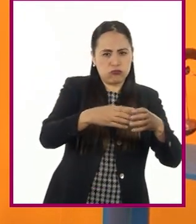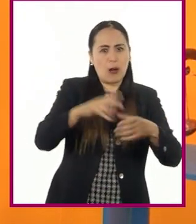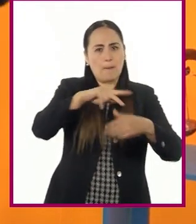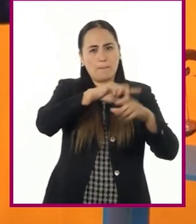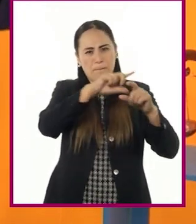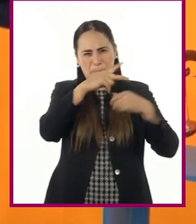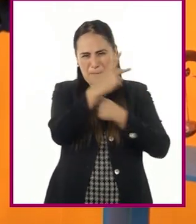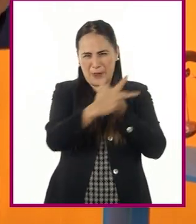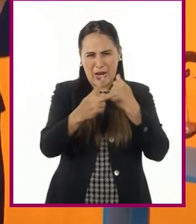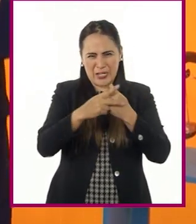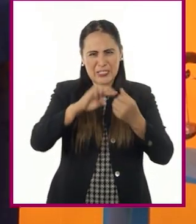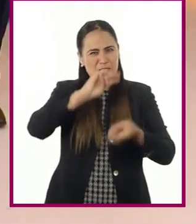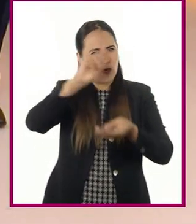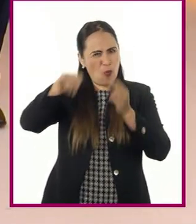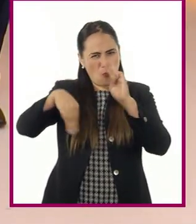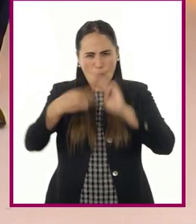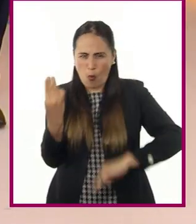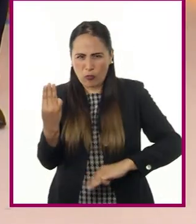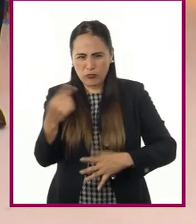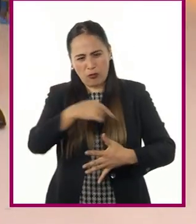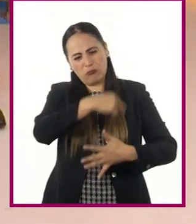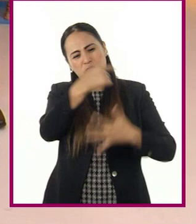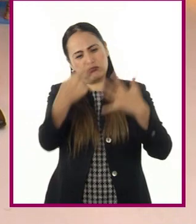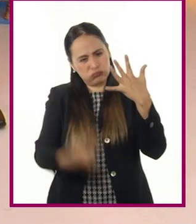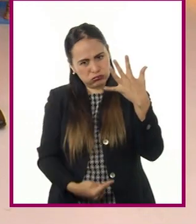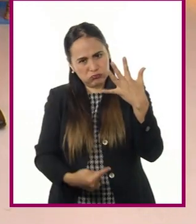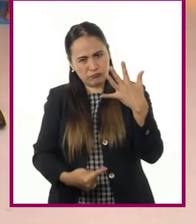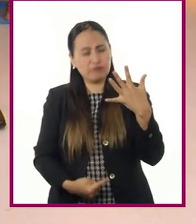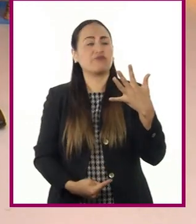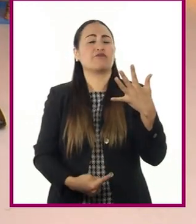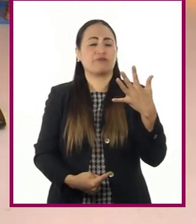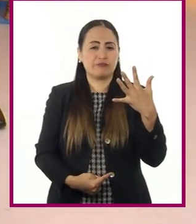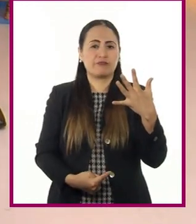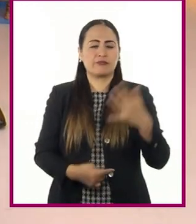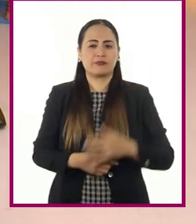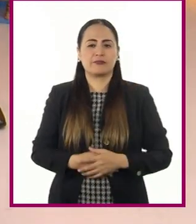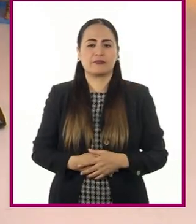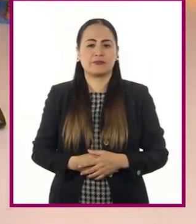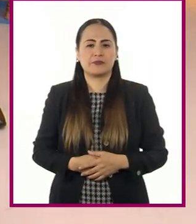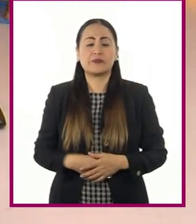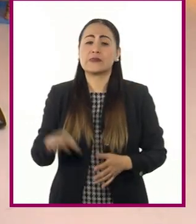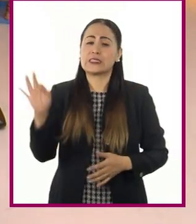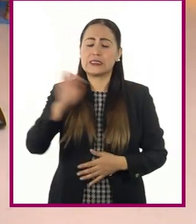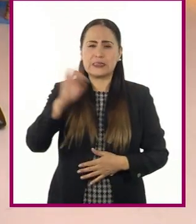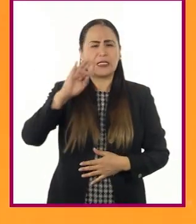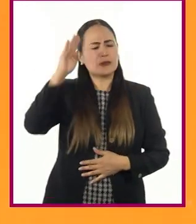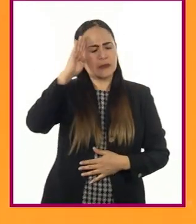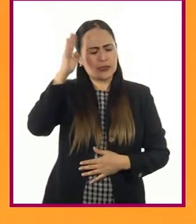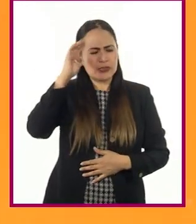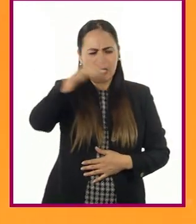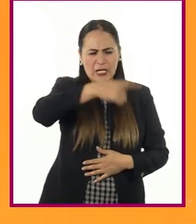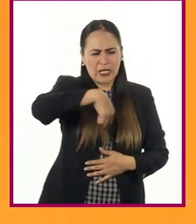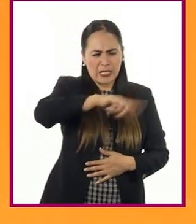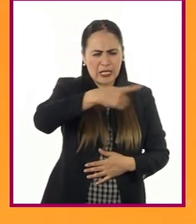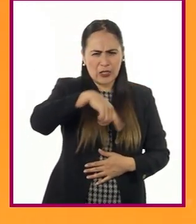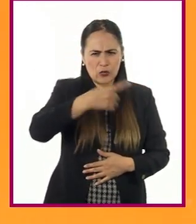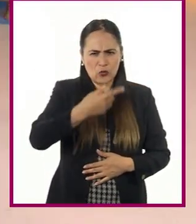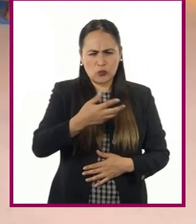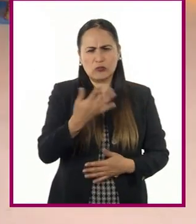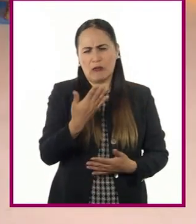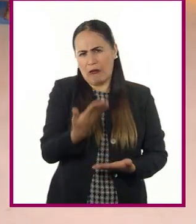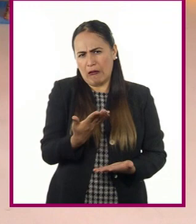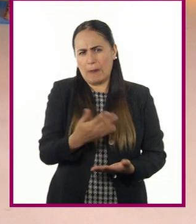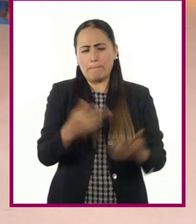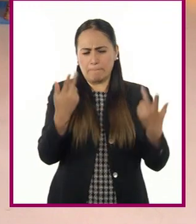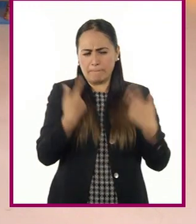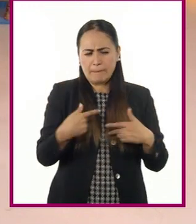país, en el planeta. Al ser así, es posible pensar en ellos como posibilidades que